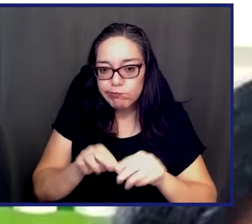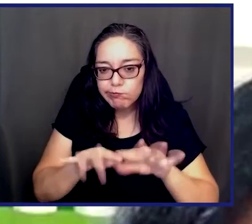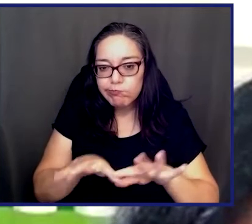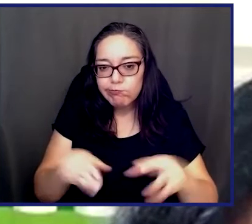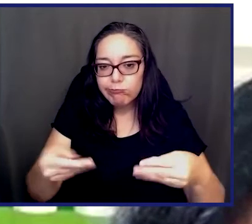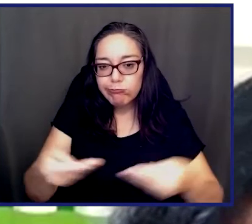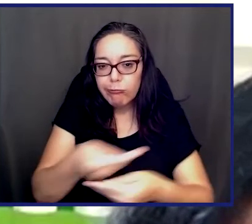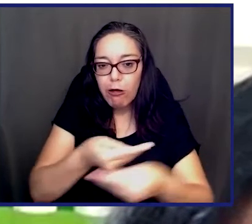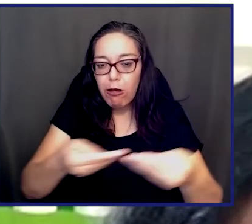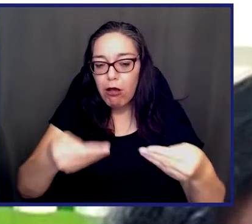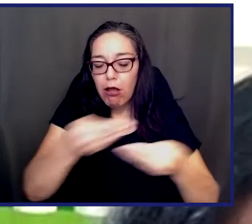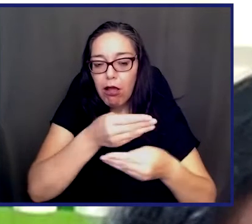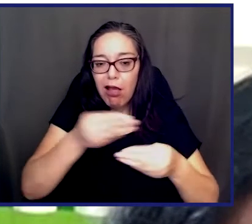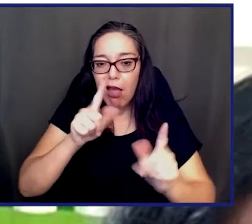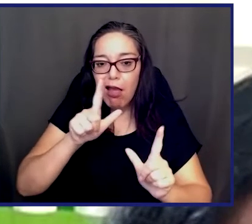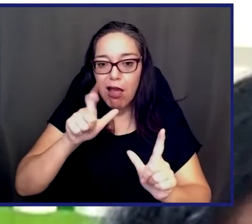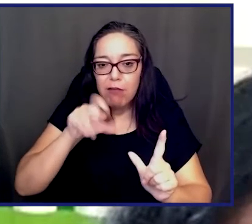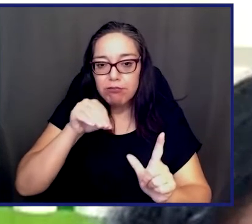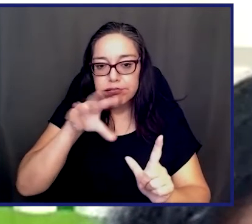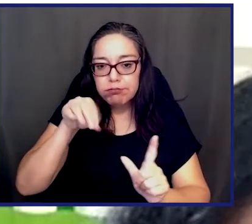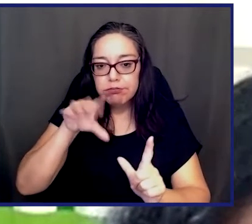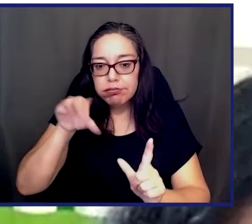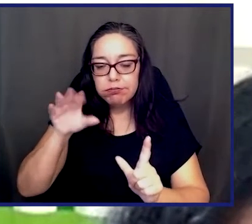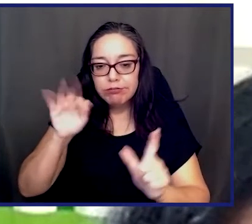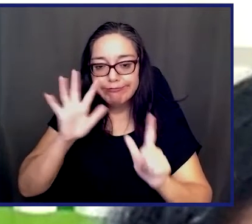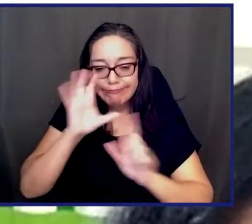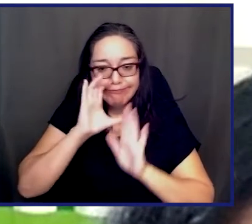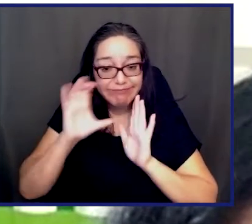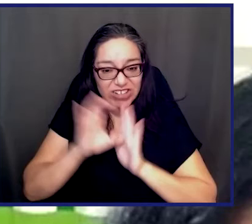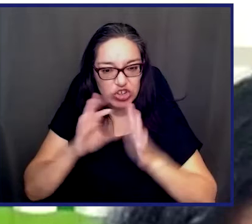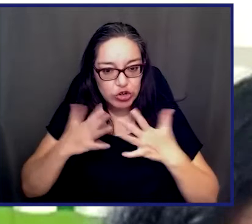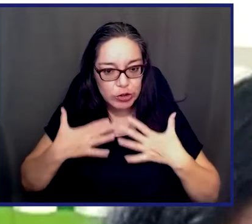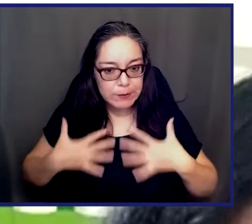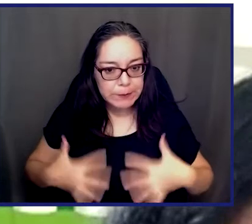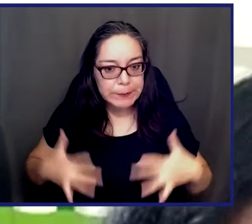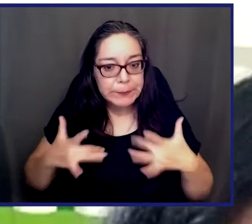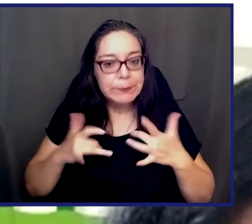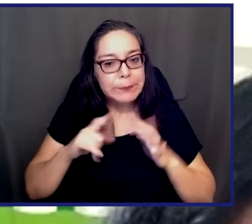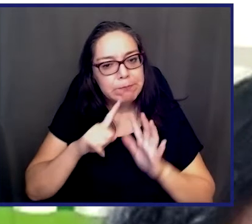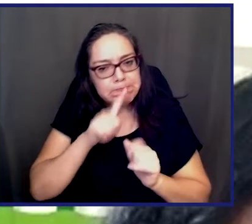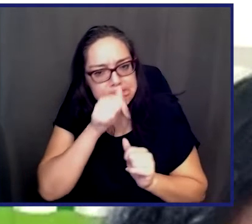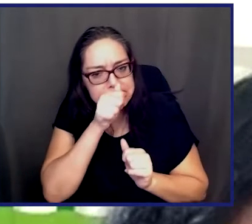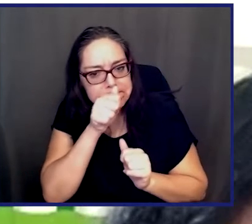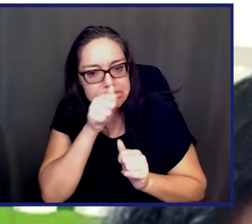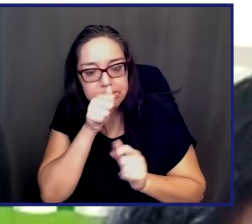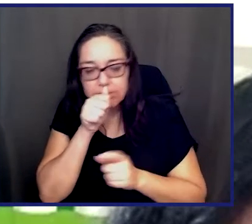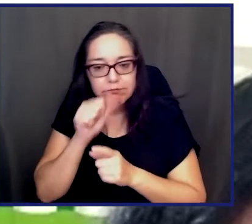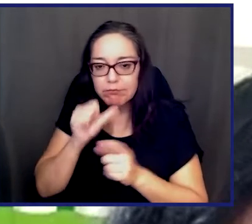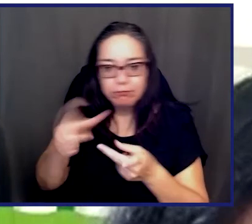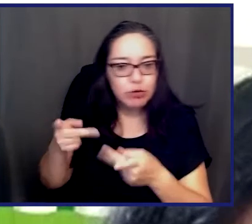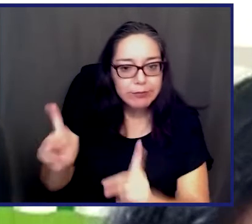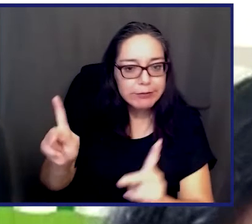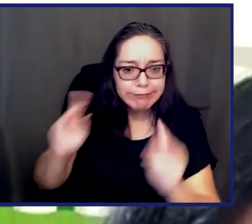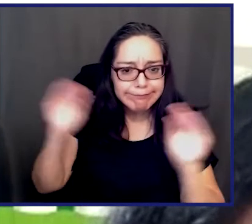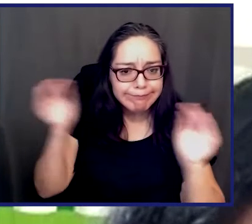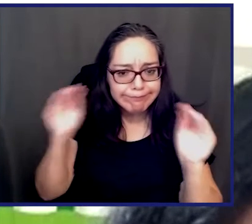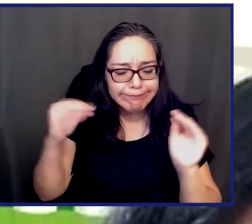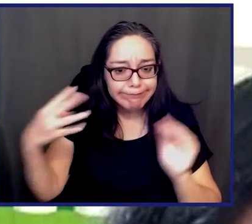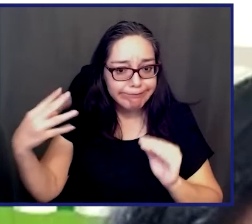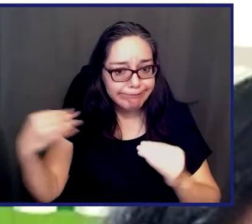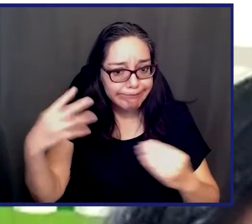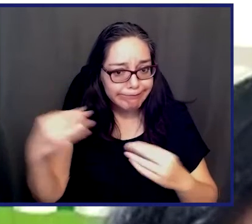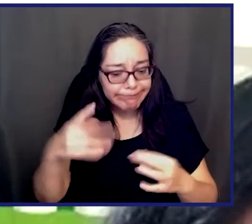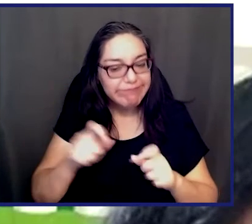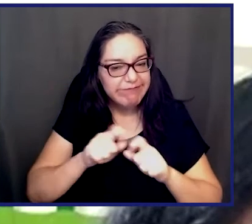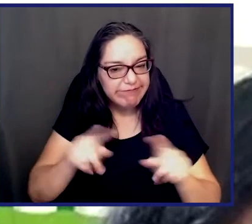vivía mucho el que se filtraban fotos íntimas de chicas sin su consentimiento, y